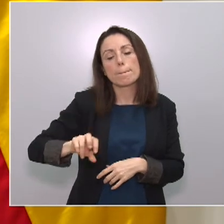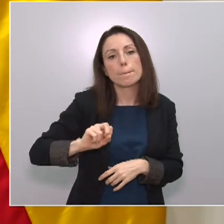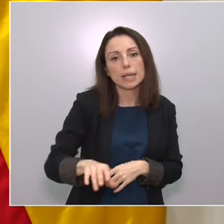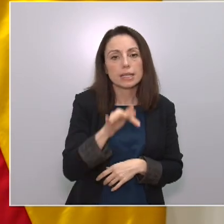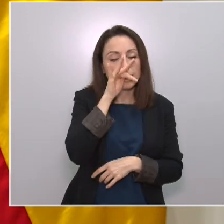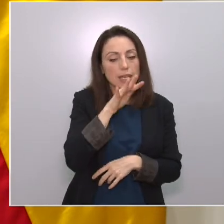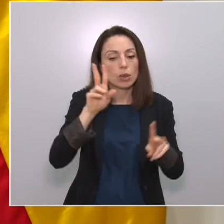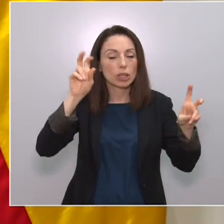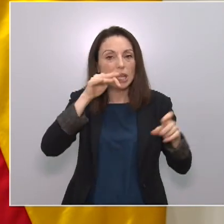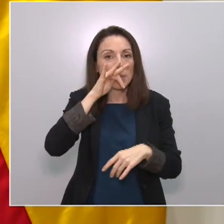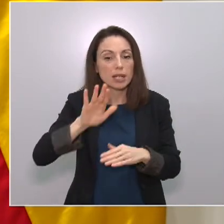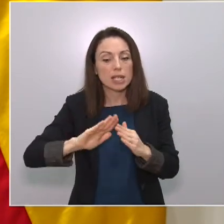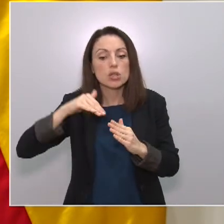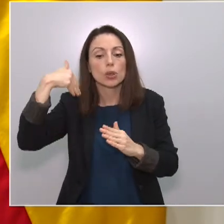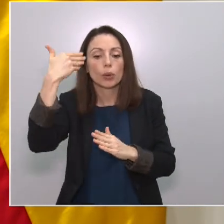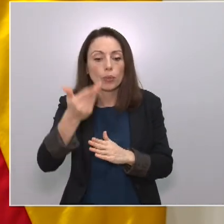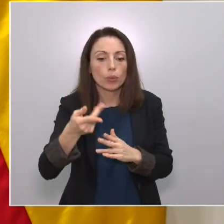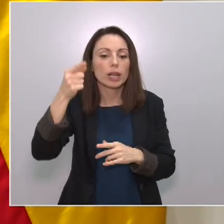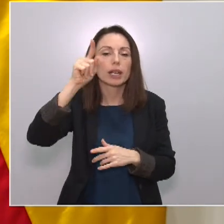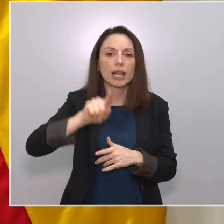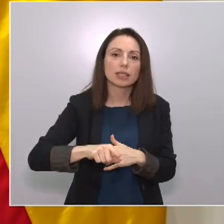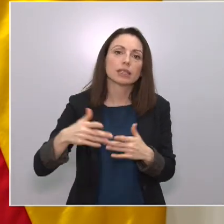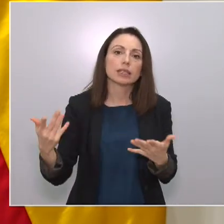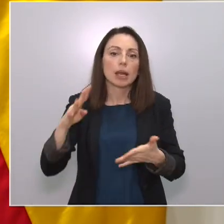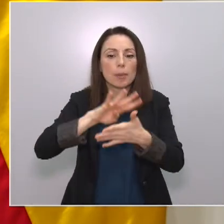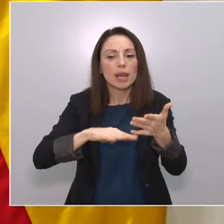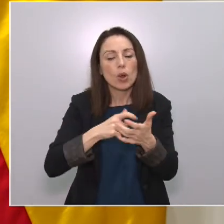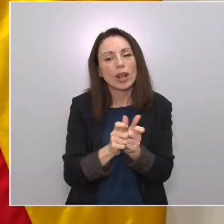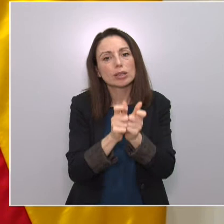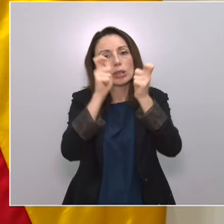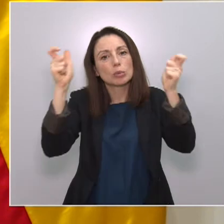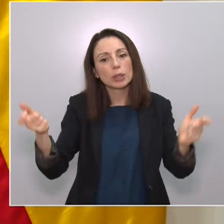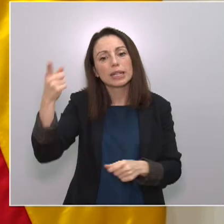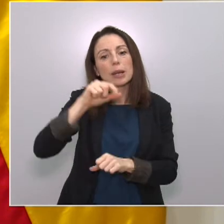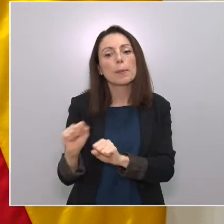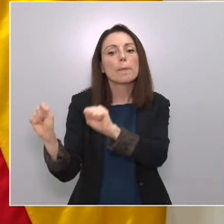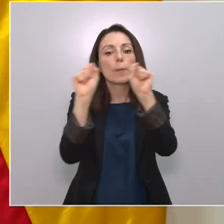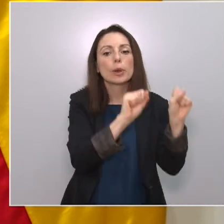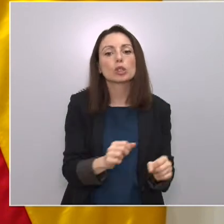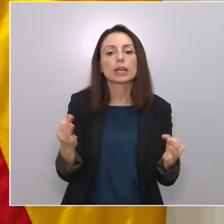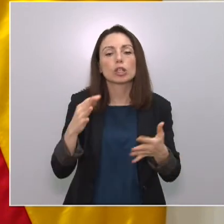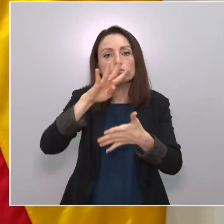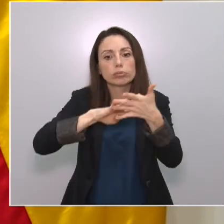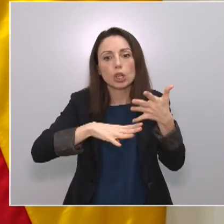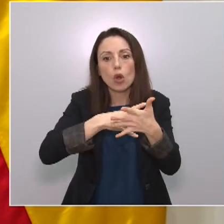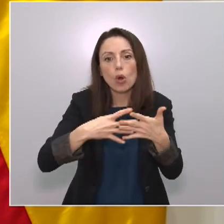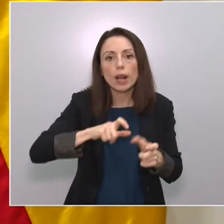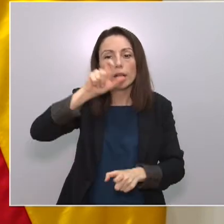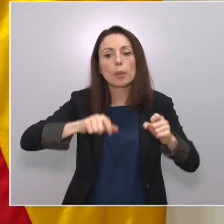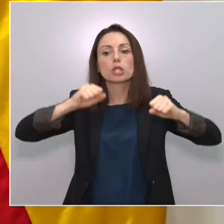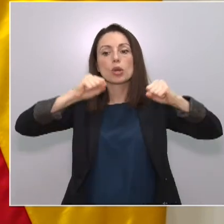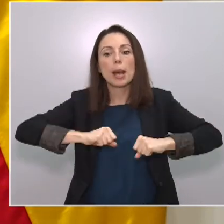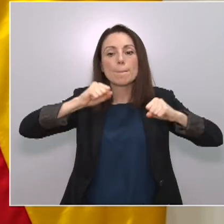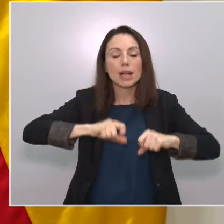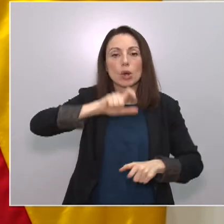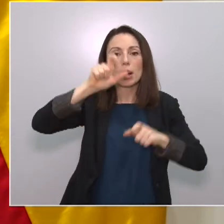también se espacie a lo largo de todo el día y se siga protegiendo las horas en las que las personas mayores y las personas